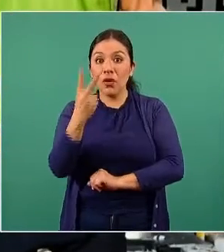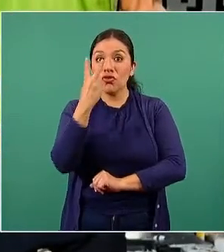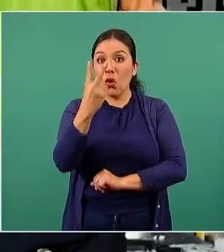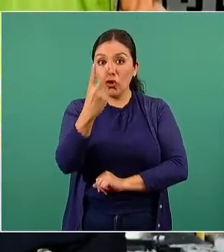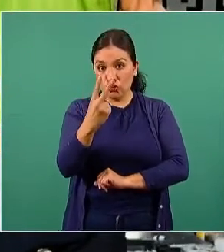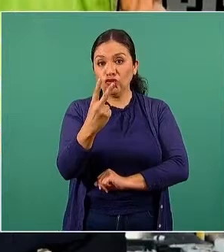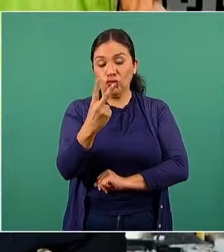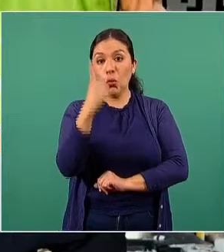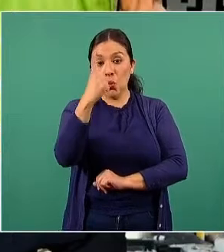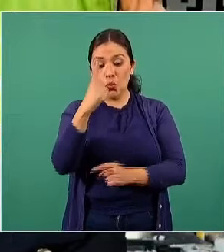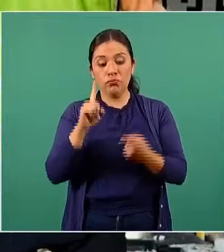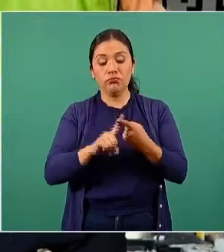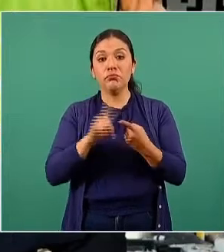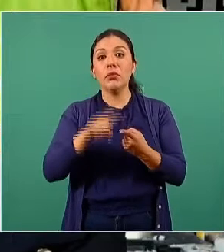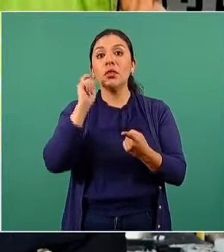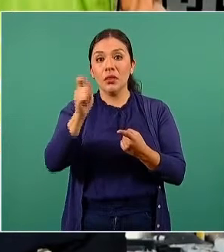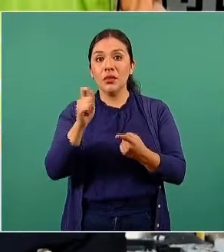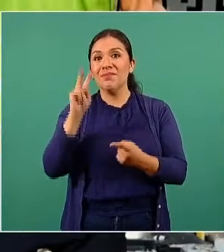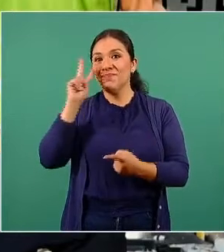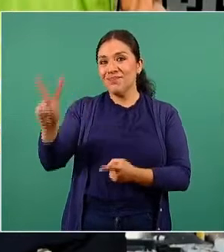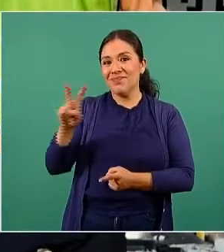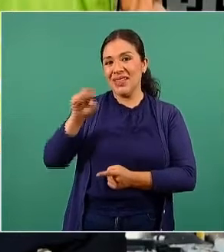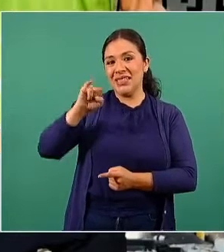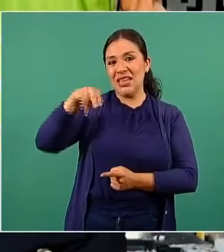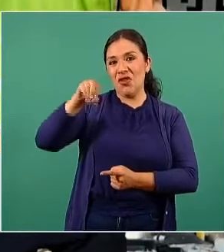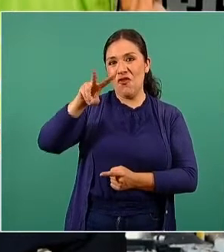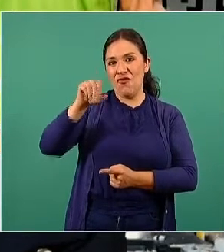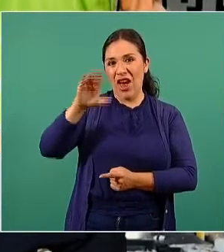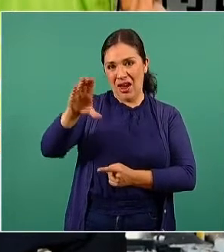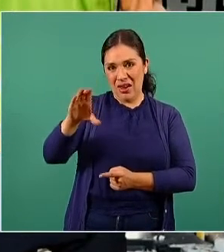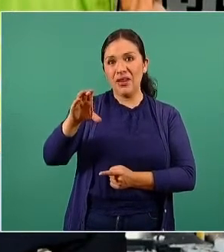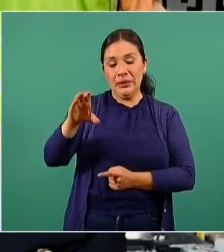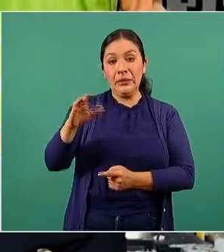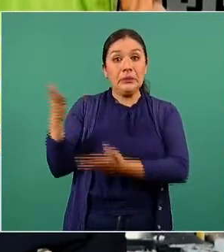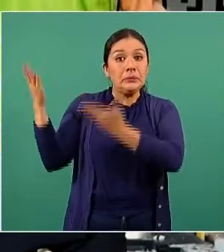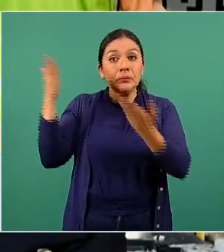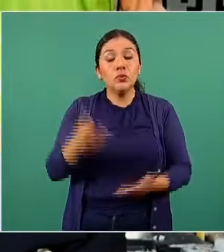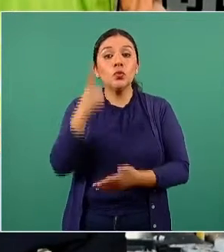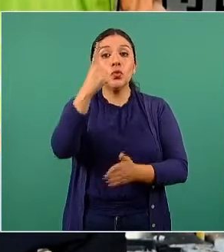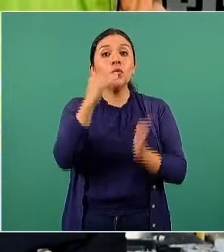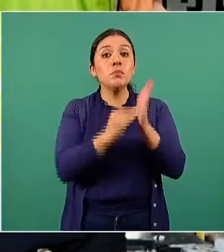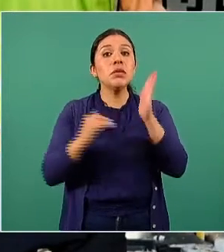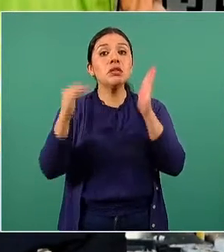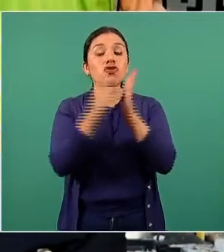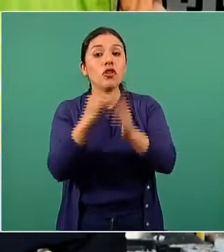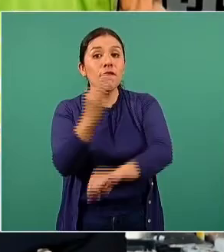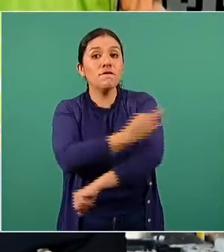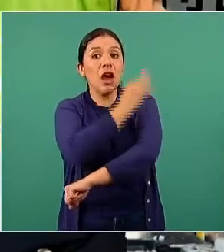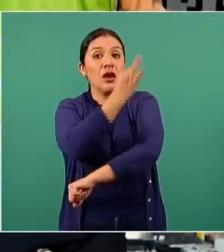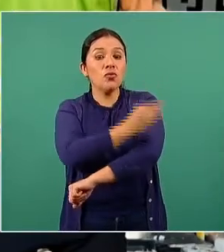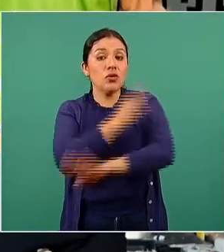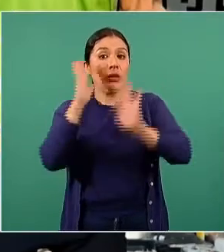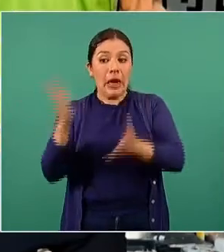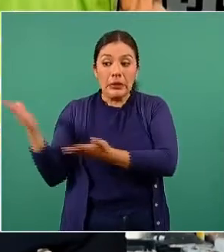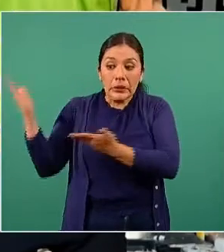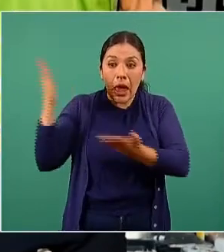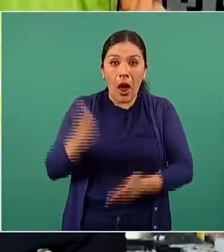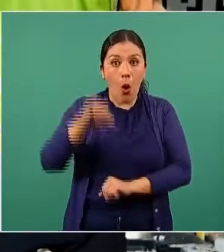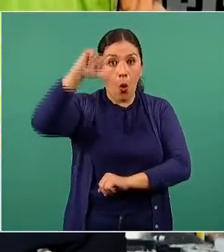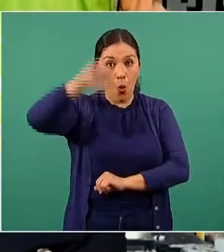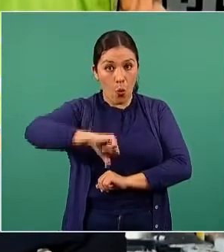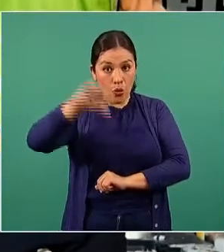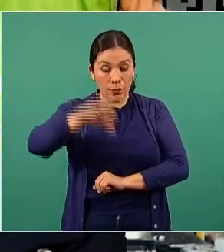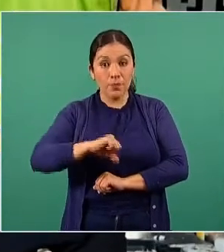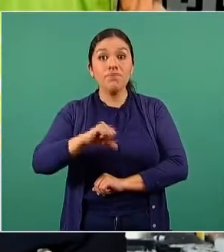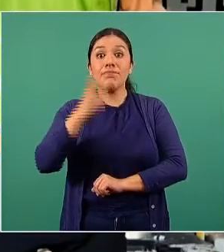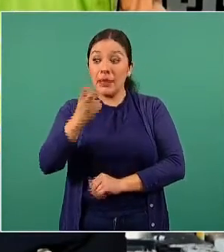embarques. El primero de ellos es este de vacuna Sinovac, 1 millón de dosis que ya arribaron. Una